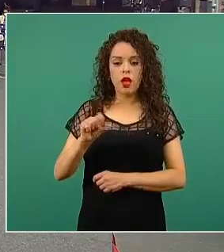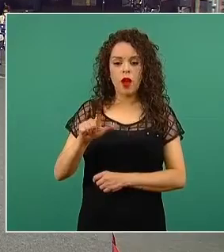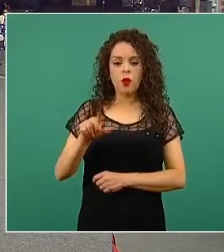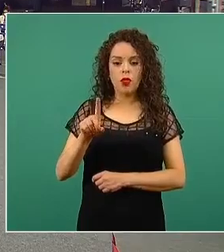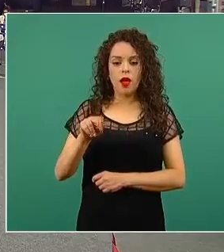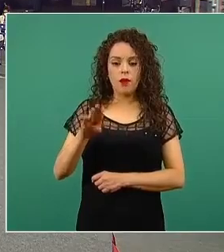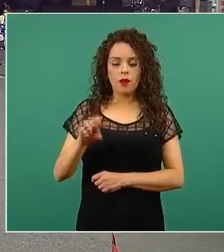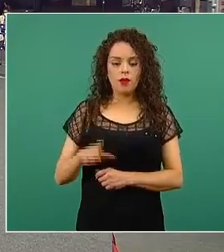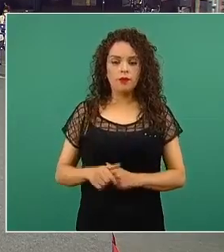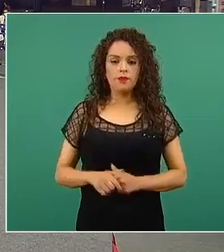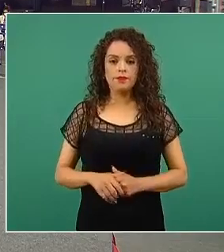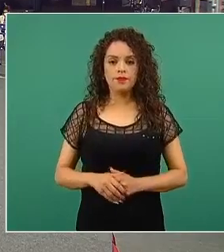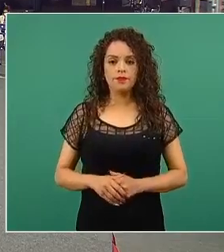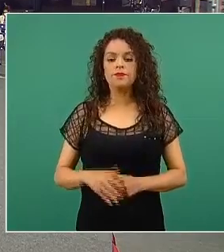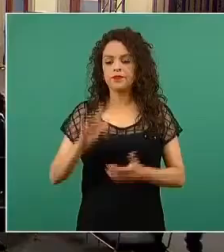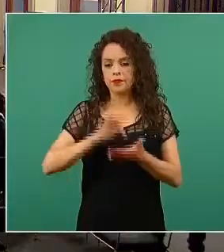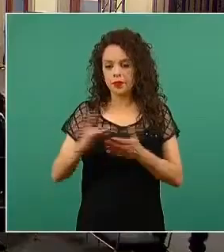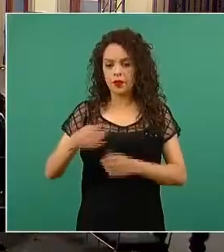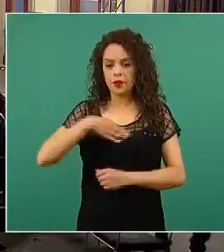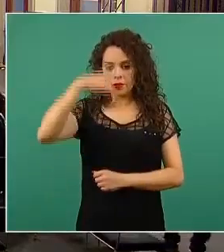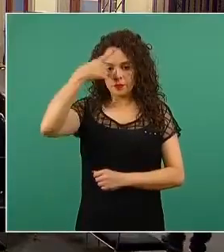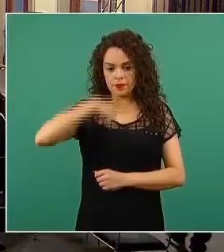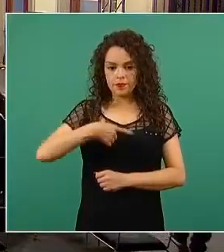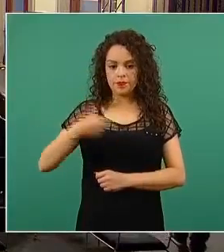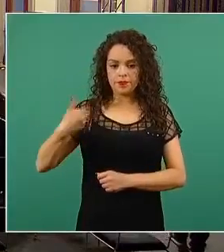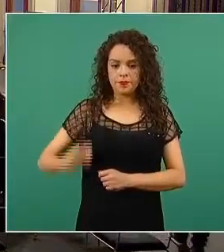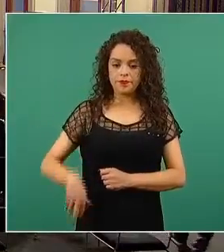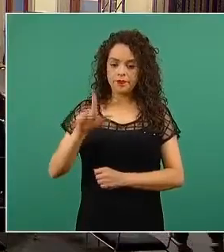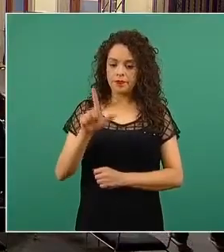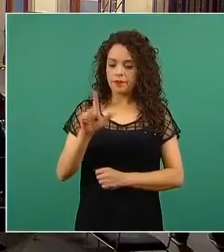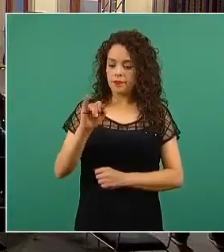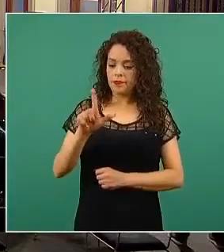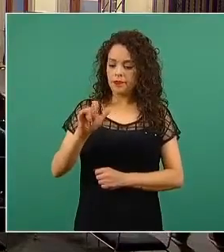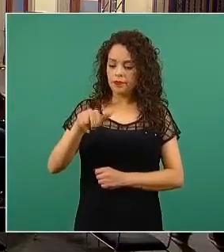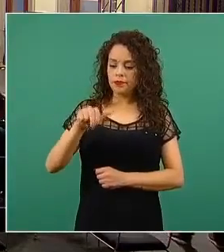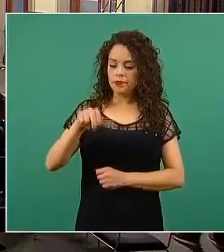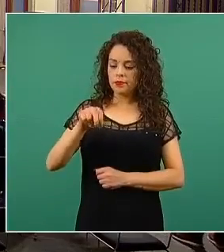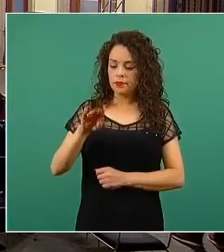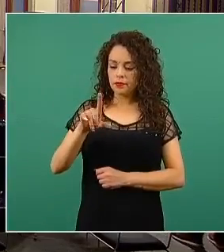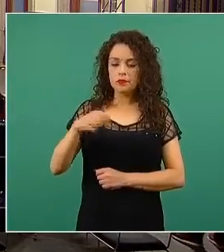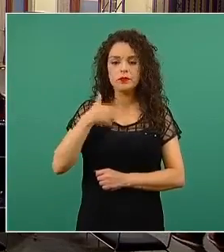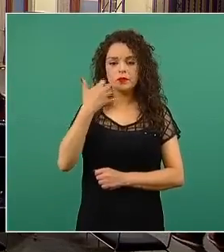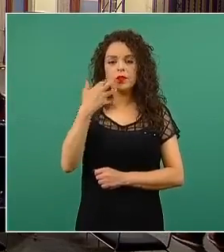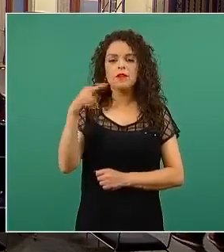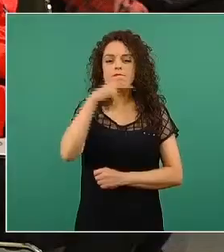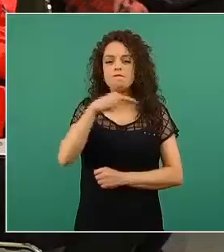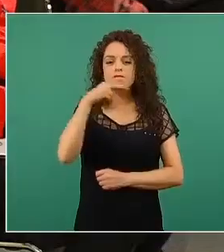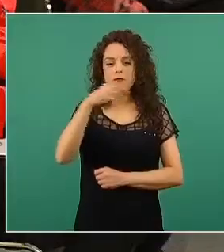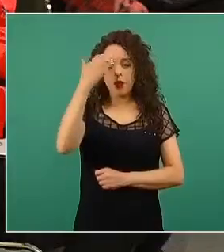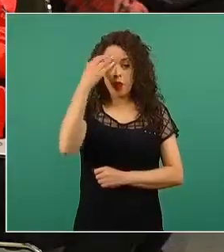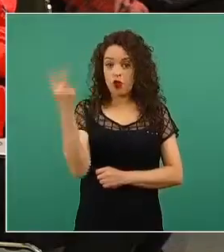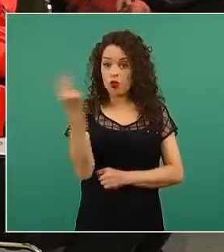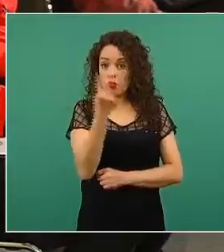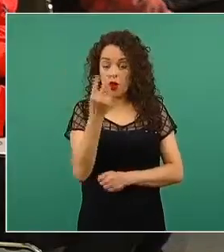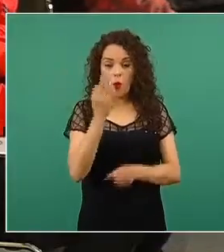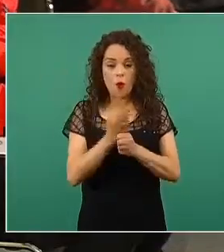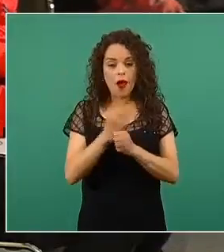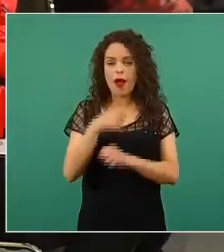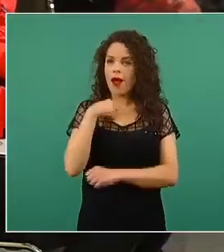lado. Gracias. Buenas noches, Liliana Noble, de Pulso Saludable. Rapidísimo, me gustaría conocer de los dos. Ahora que veía,